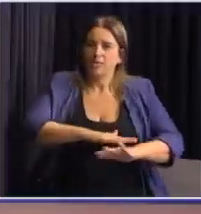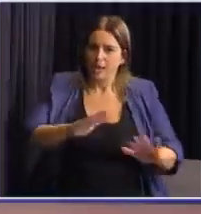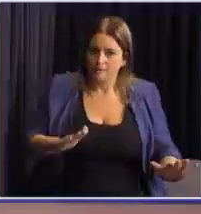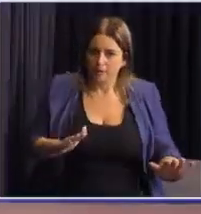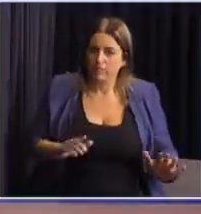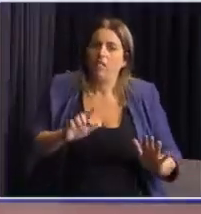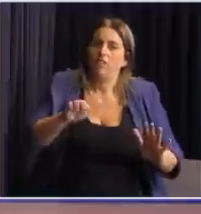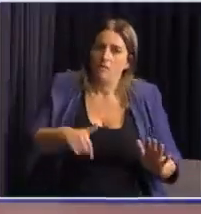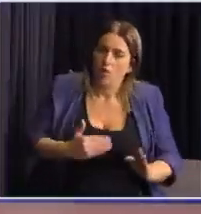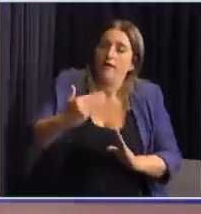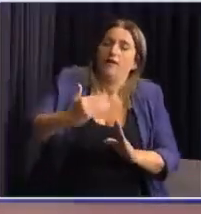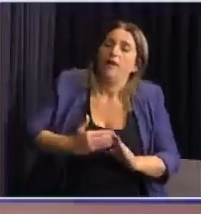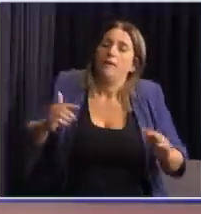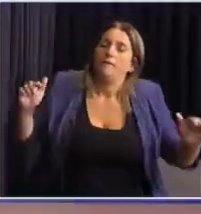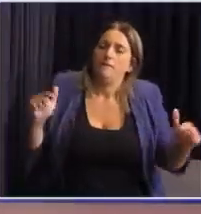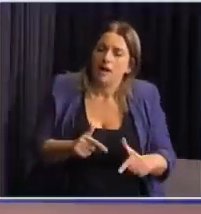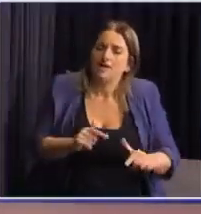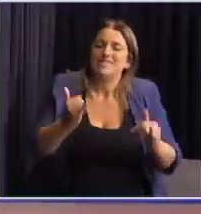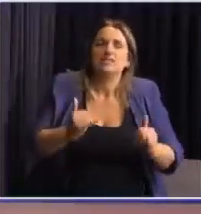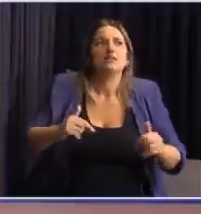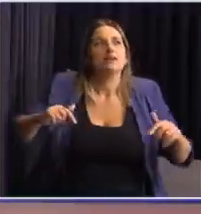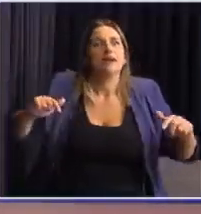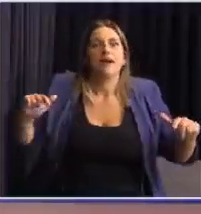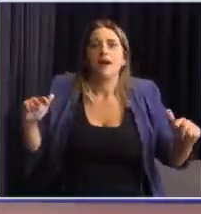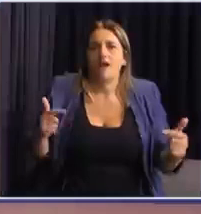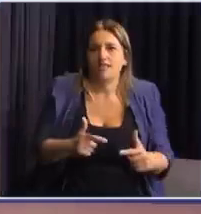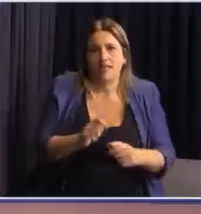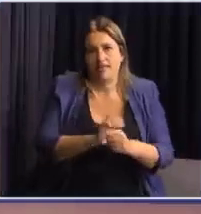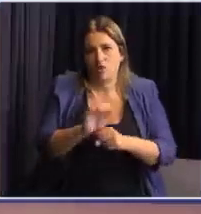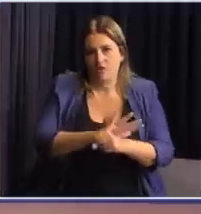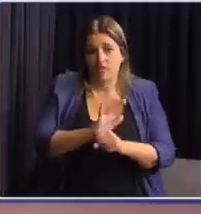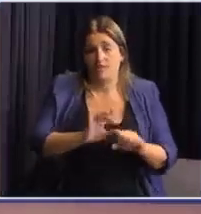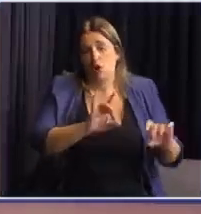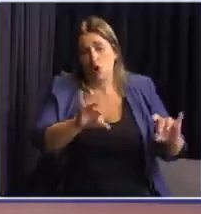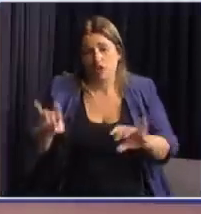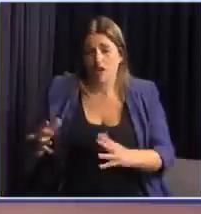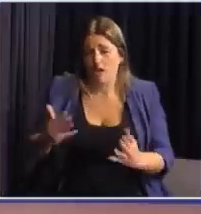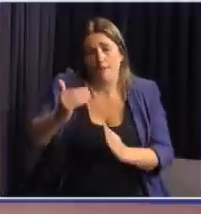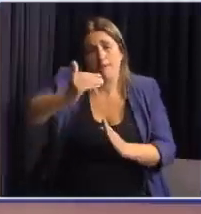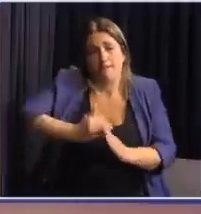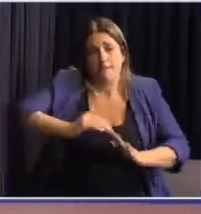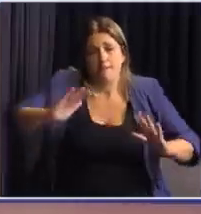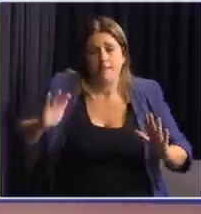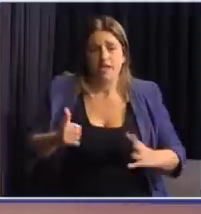sí con la cantidad de casos activos y con los contagios.